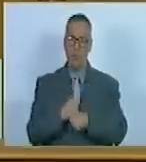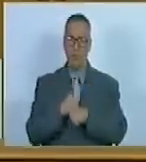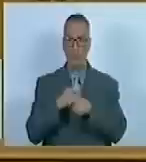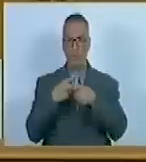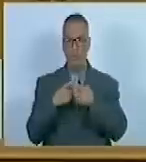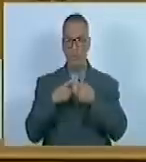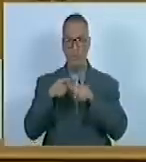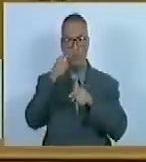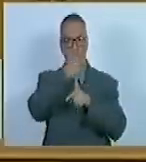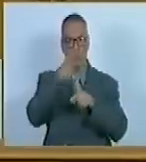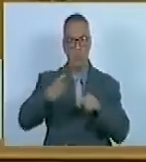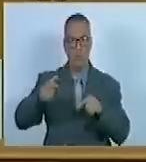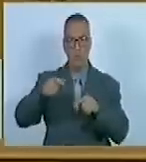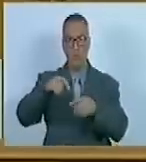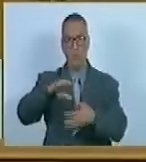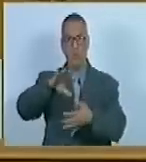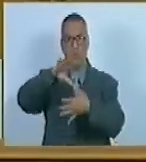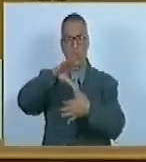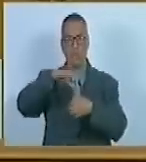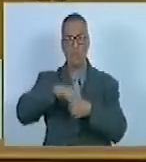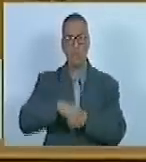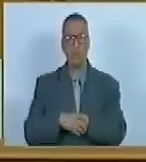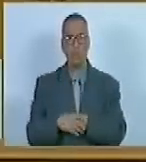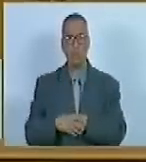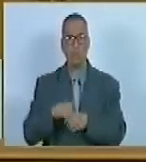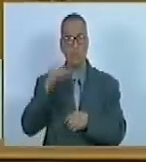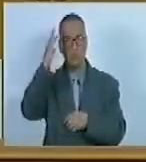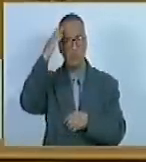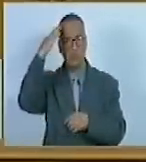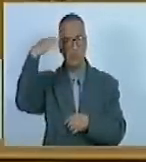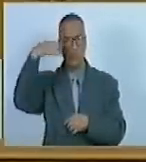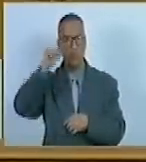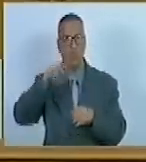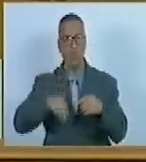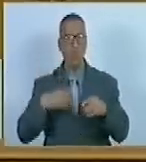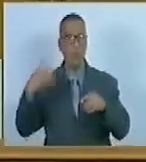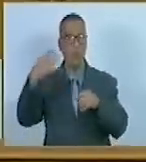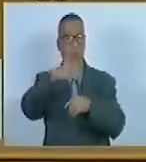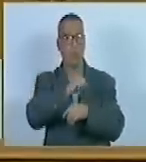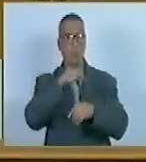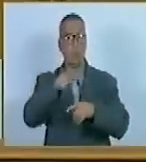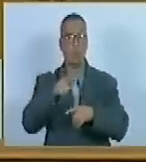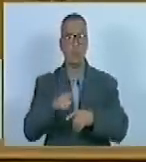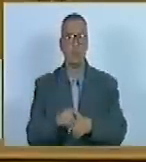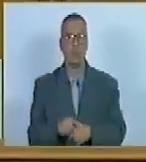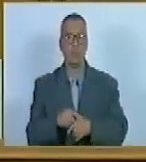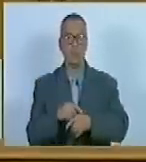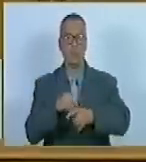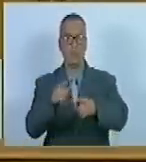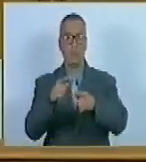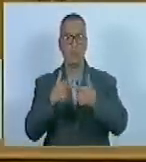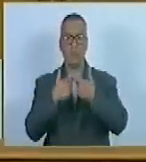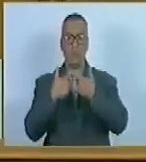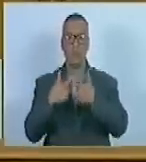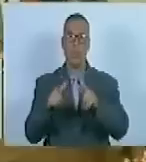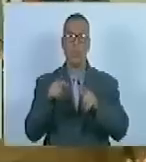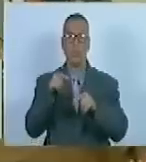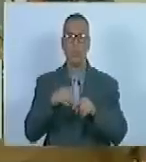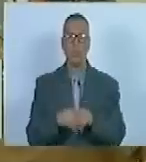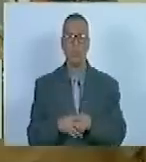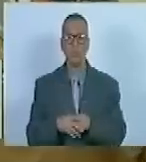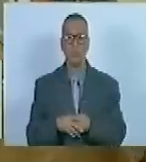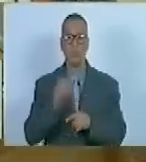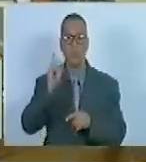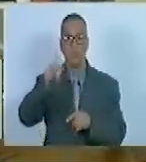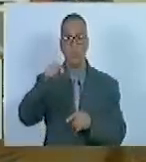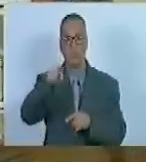otros pueblos de América Latina que soñaban alcanzar su soberanía e independencia,